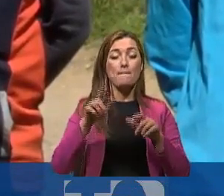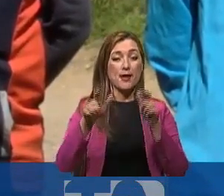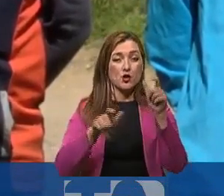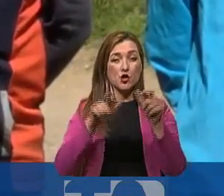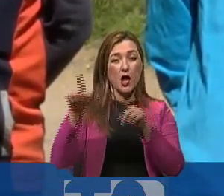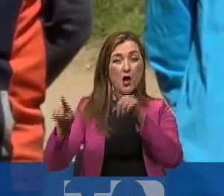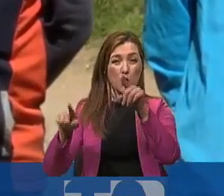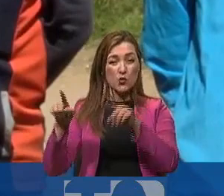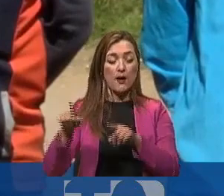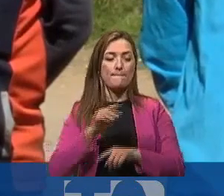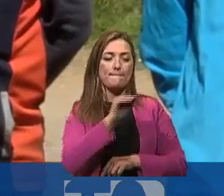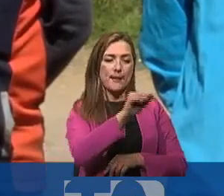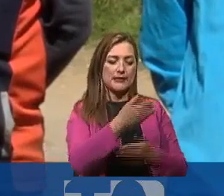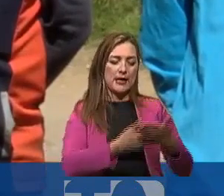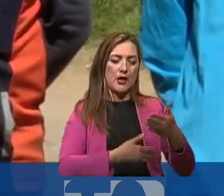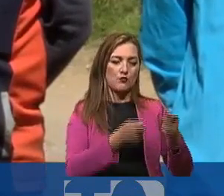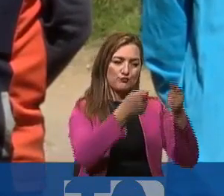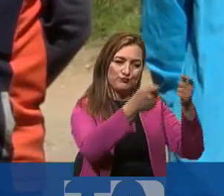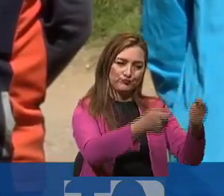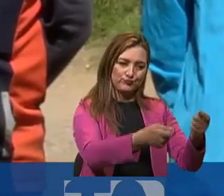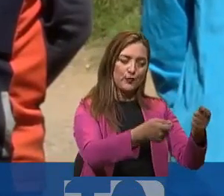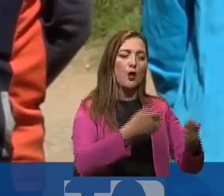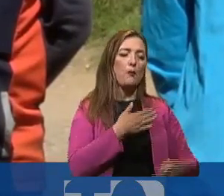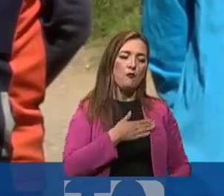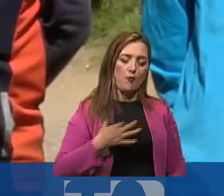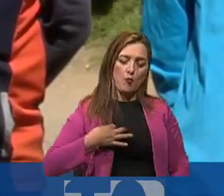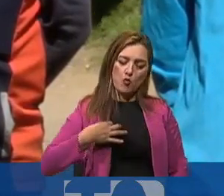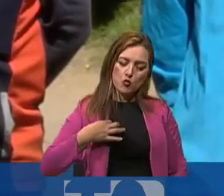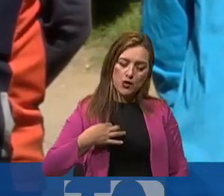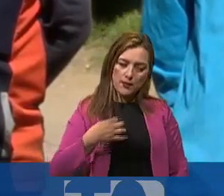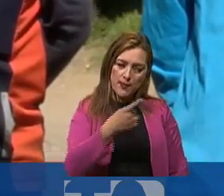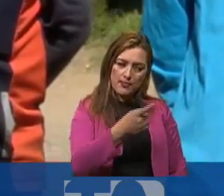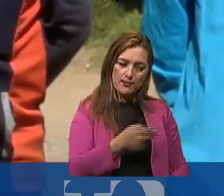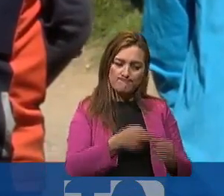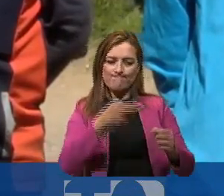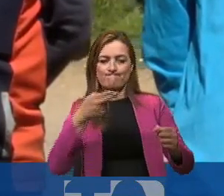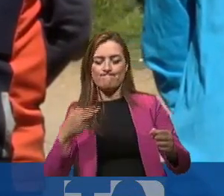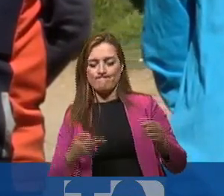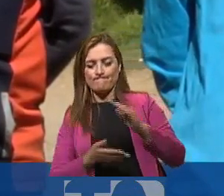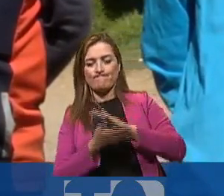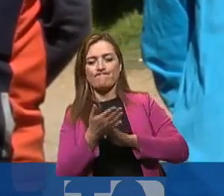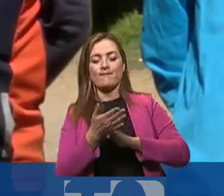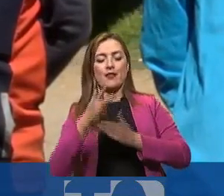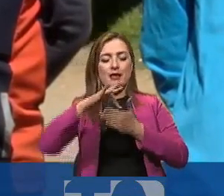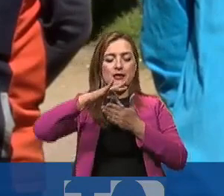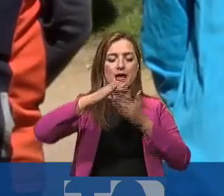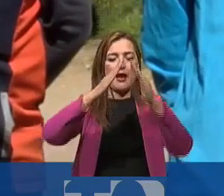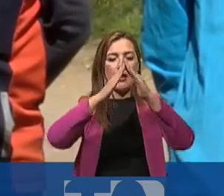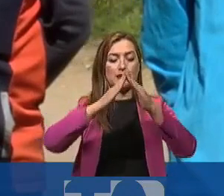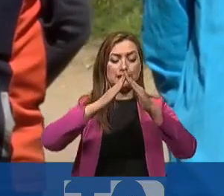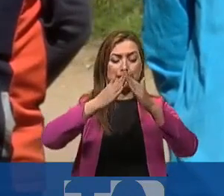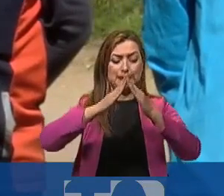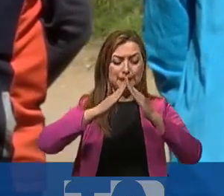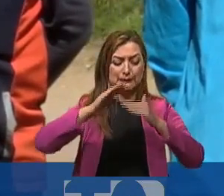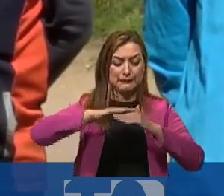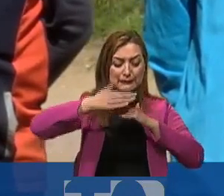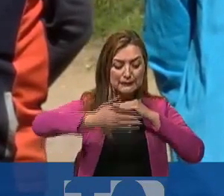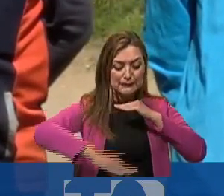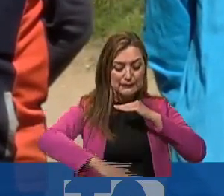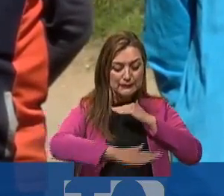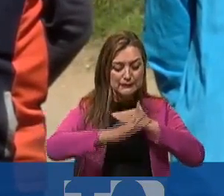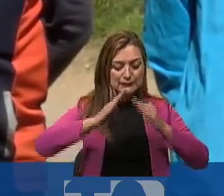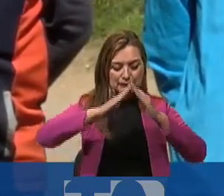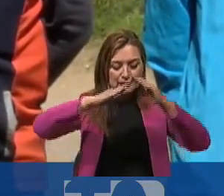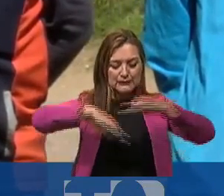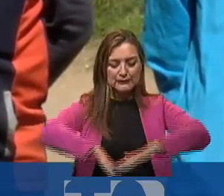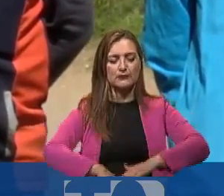personas para que voluntariamente abandonen este sitio, que además es peligroso porque está al filo de una quebrada, podrían poner en riesgo no solo sus